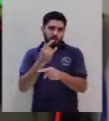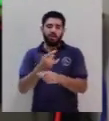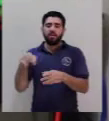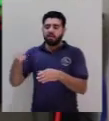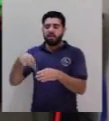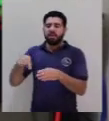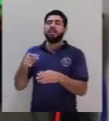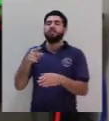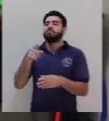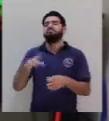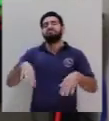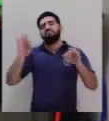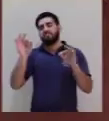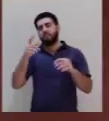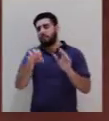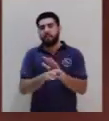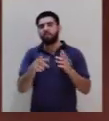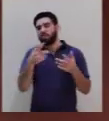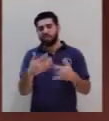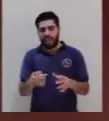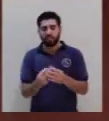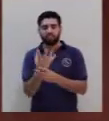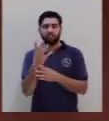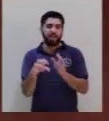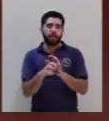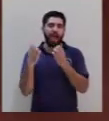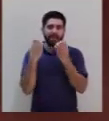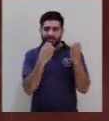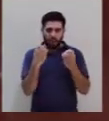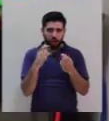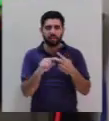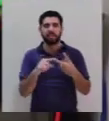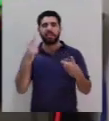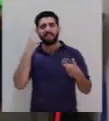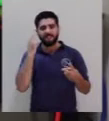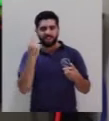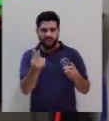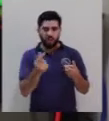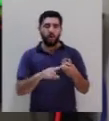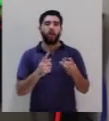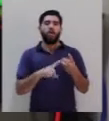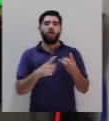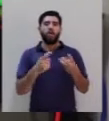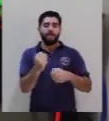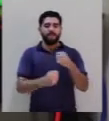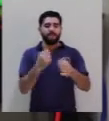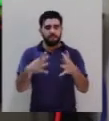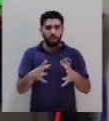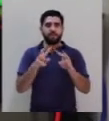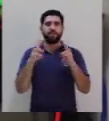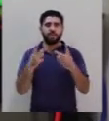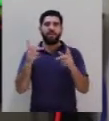es la que vamos a encontrar donde ya se cultivó maíz, frijol uh-huh. y todas las